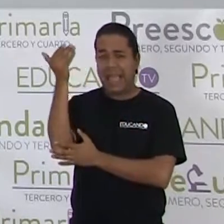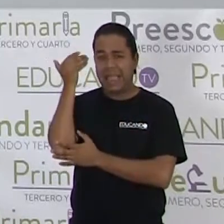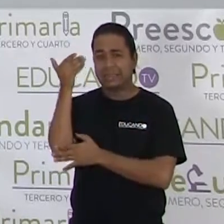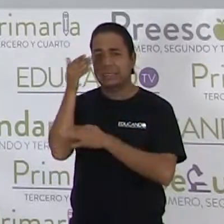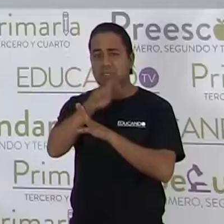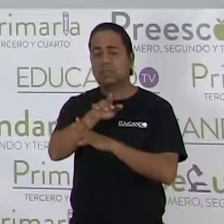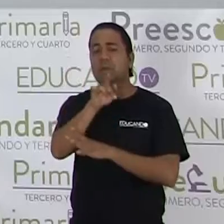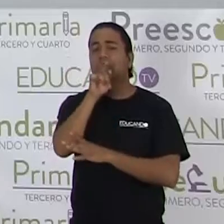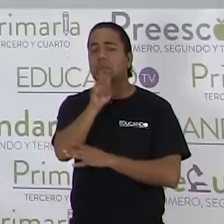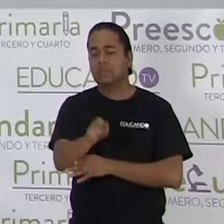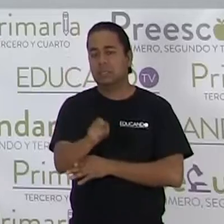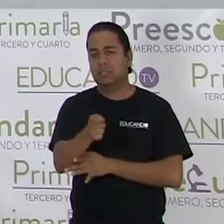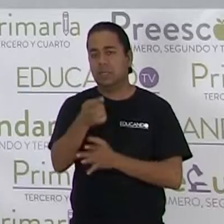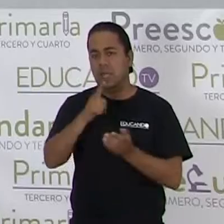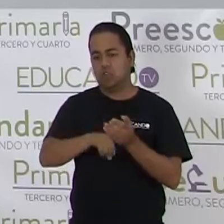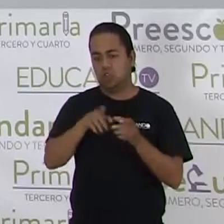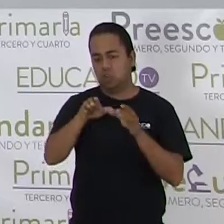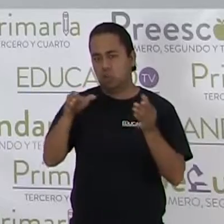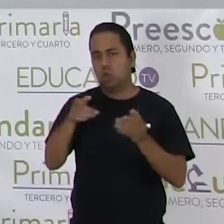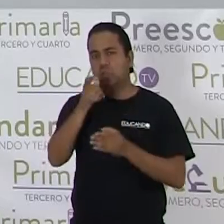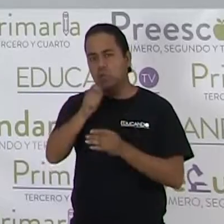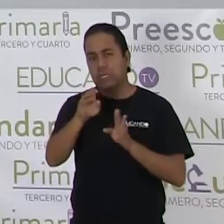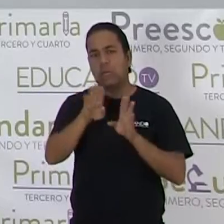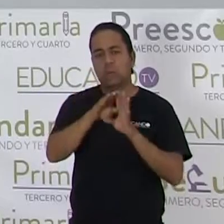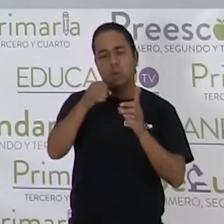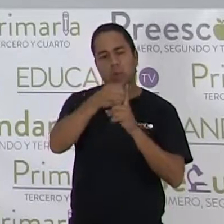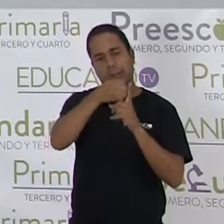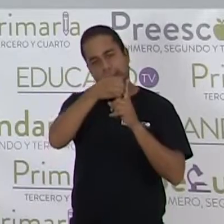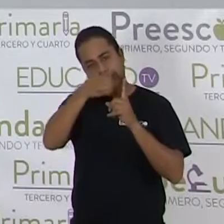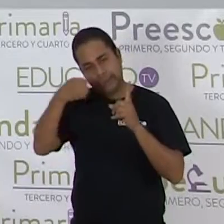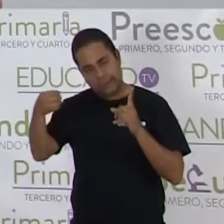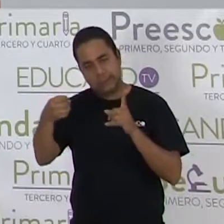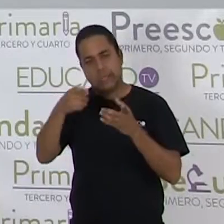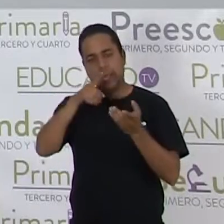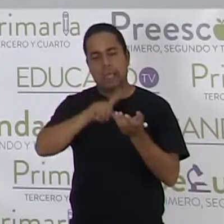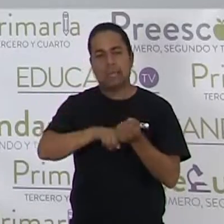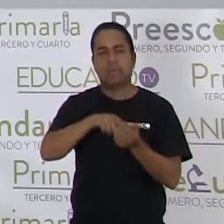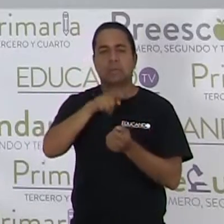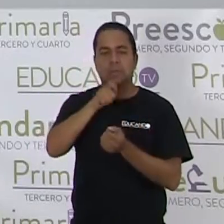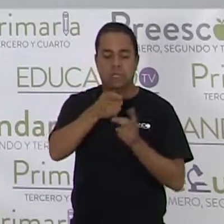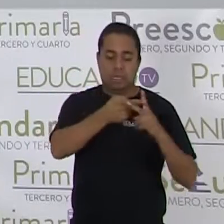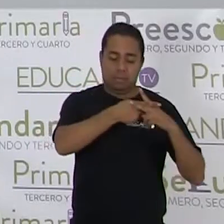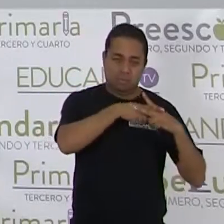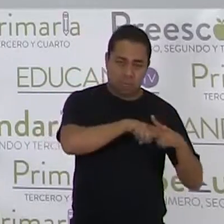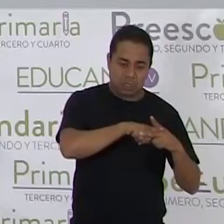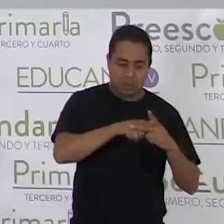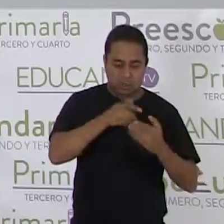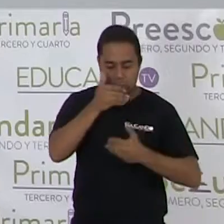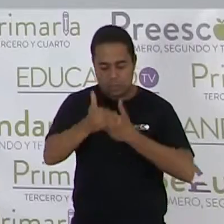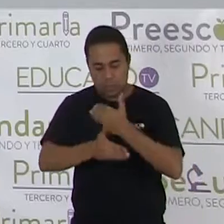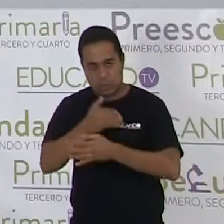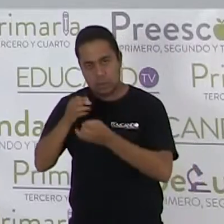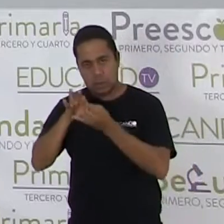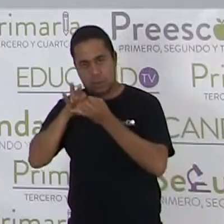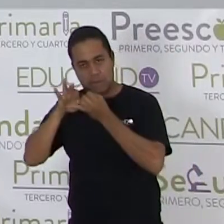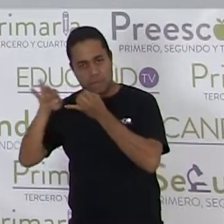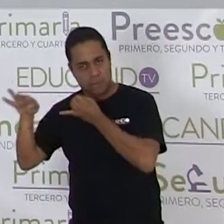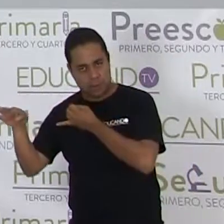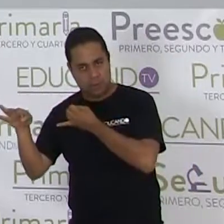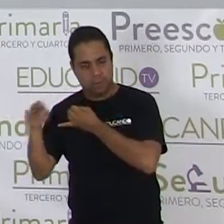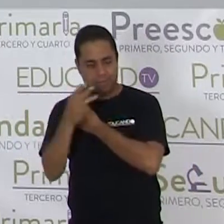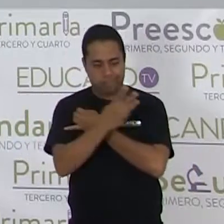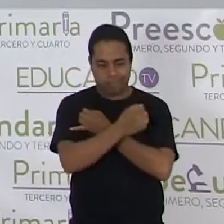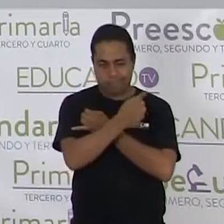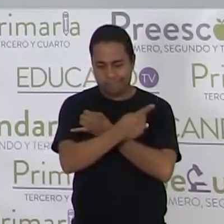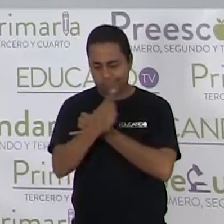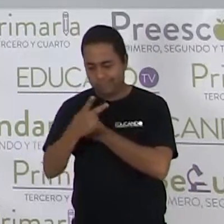la cuestión de lo que son los cuentos. La organización, vimos que tiene un inicio, un desarrollo, un clímax o un nudo